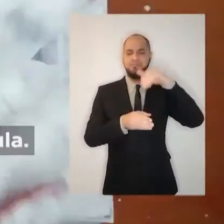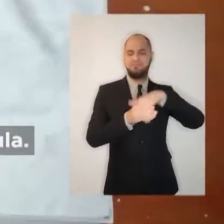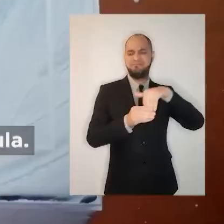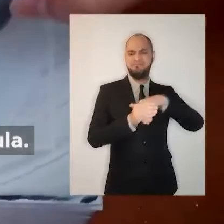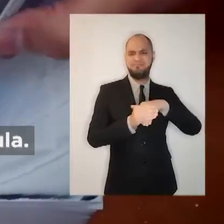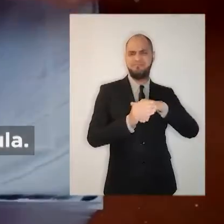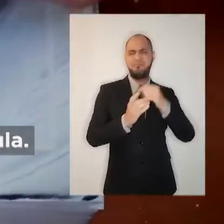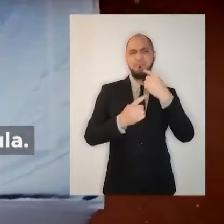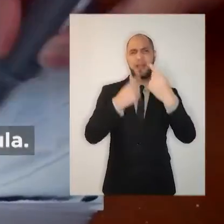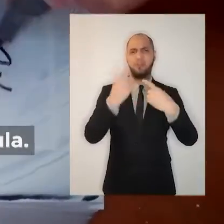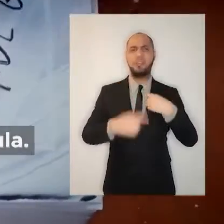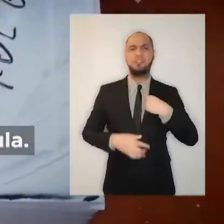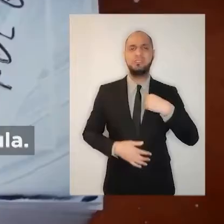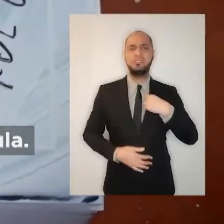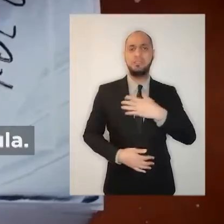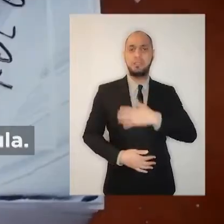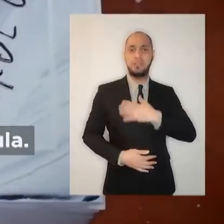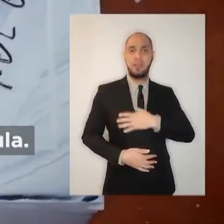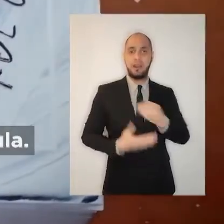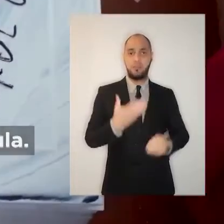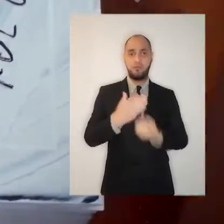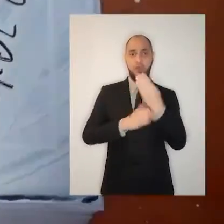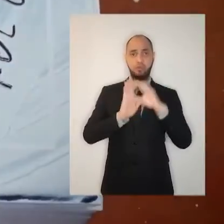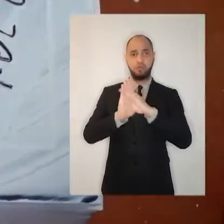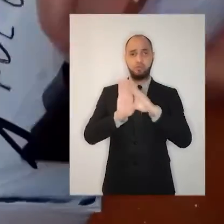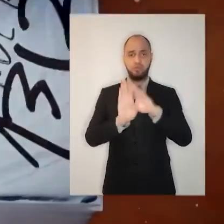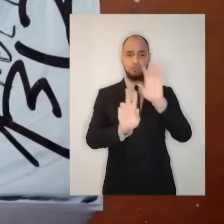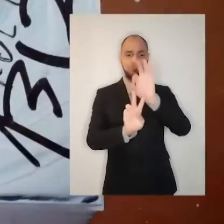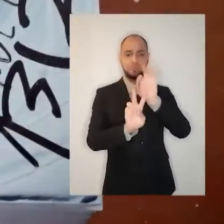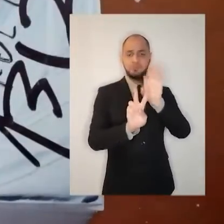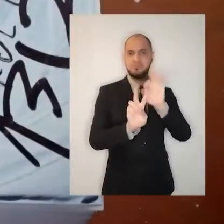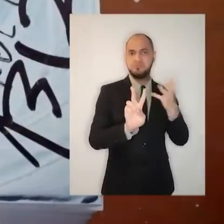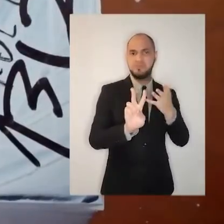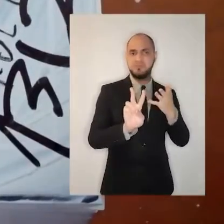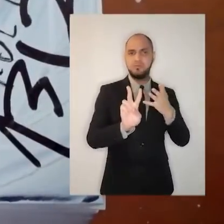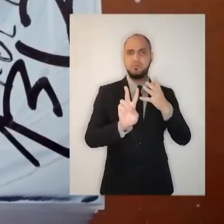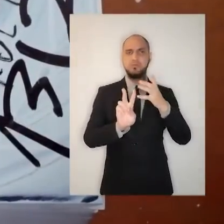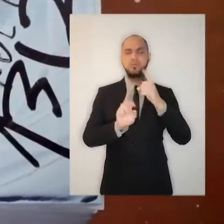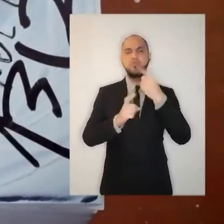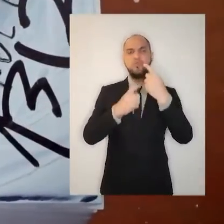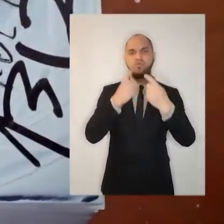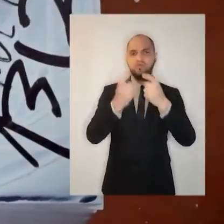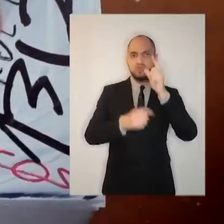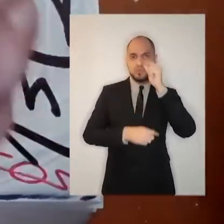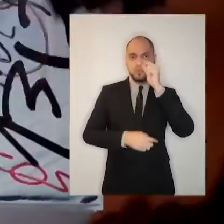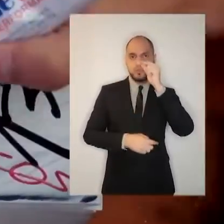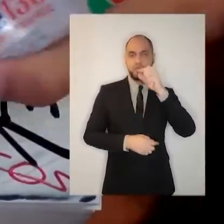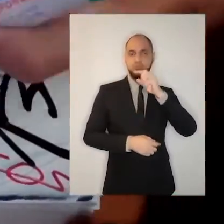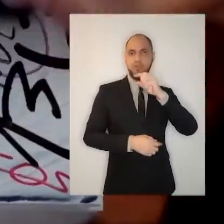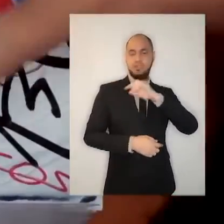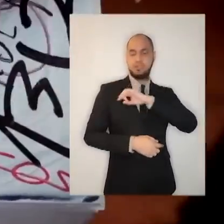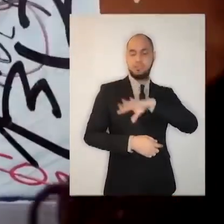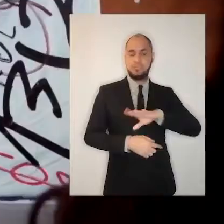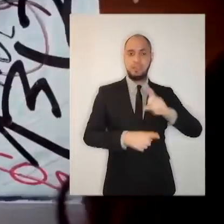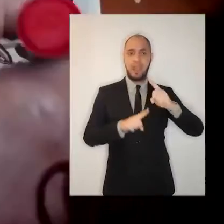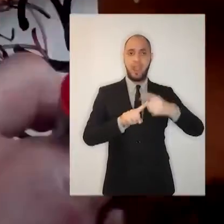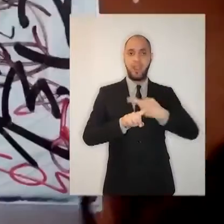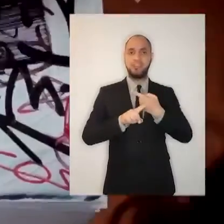la ciudadanía si quiere una nueva Carta Magna y con qué fórmula. La consulta será en octubre y pondrá a Chile en el camino